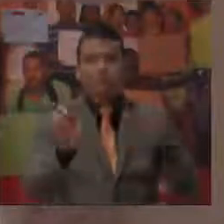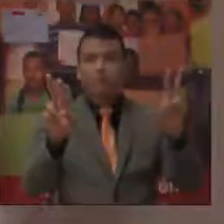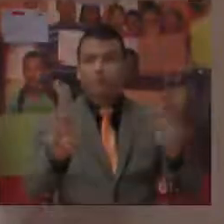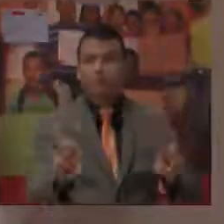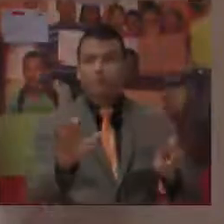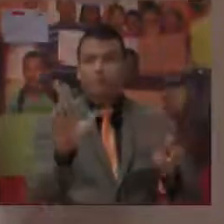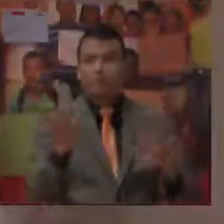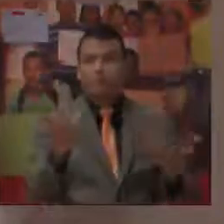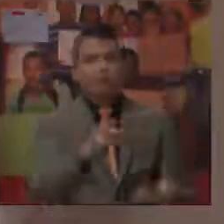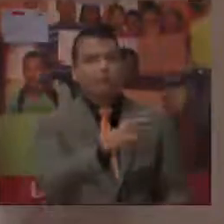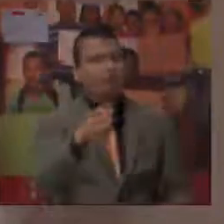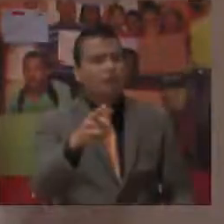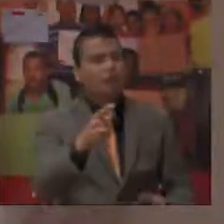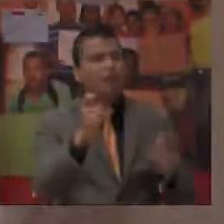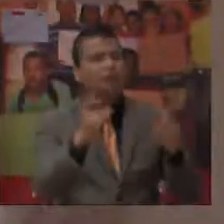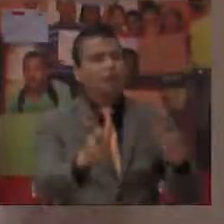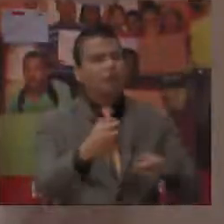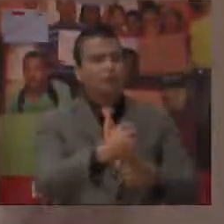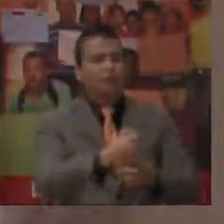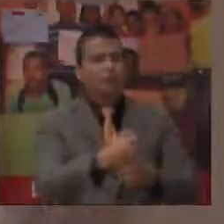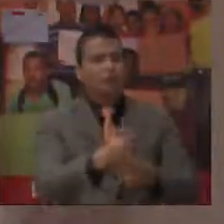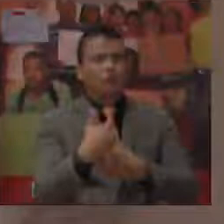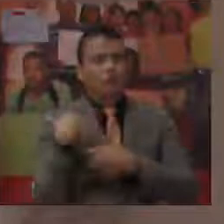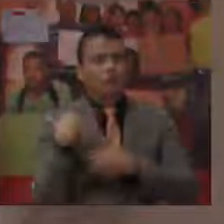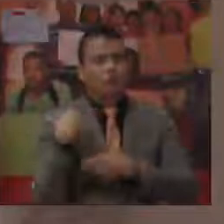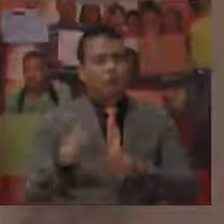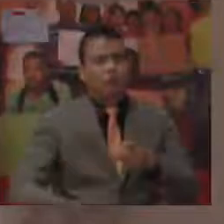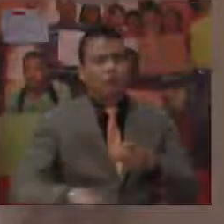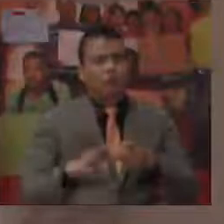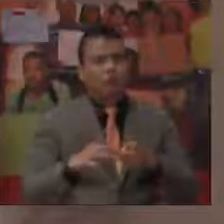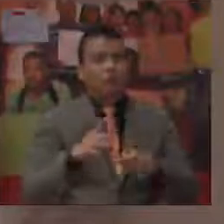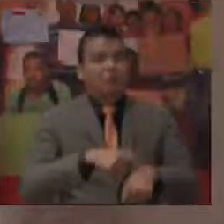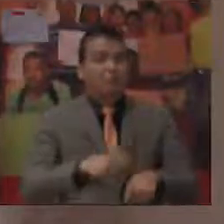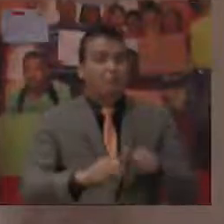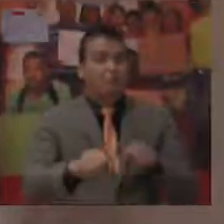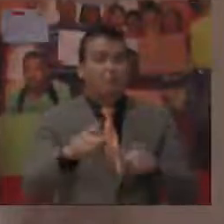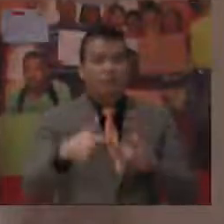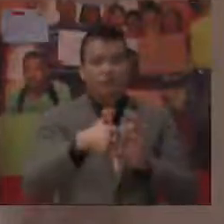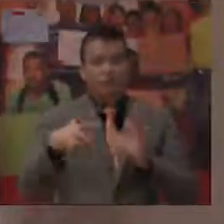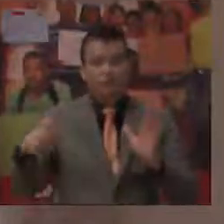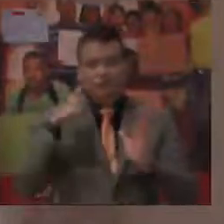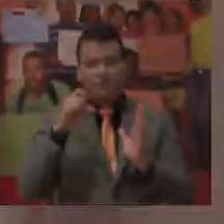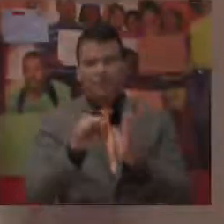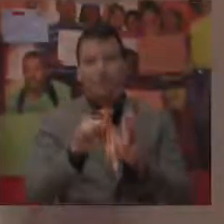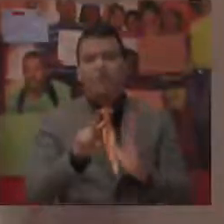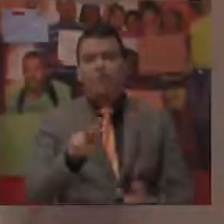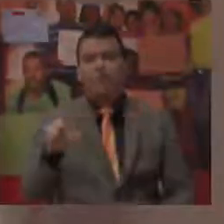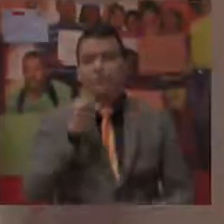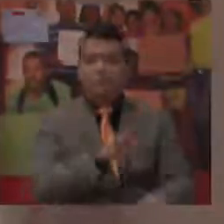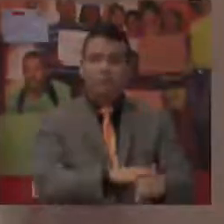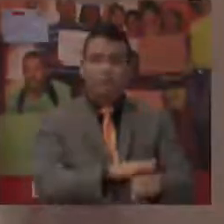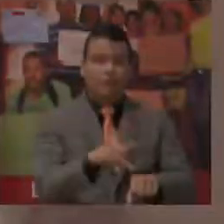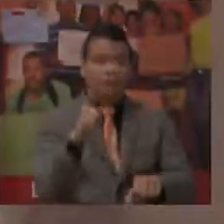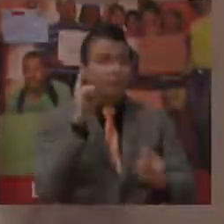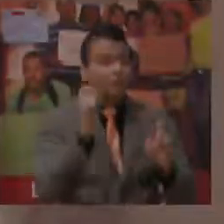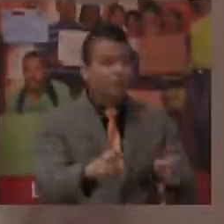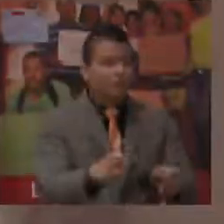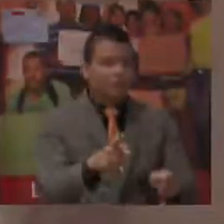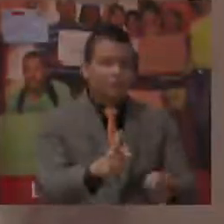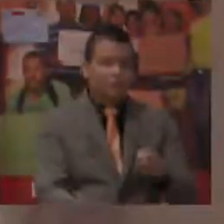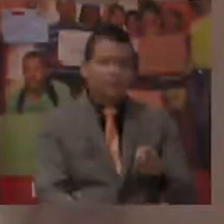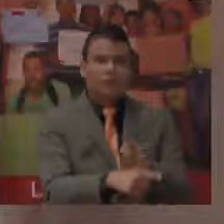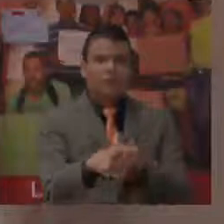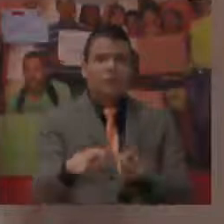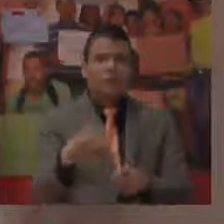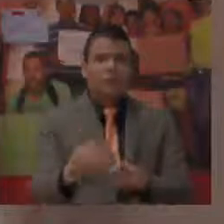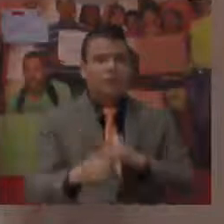de inhabilidades intemporales. La Constitución Política, en su artículo 22, prevé una inhabilidad para las personas que